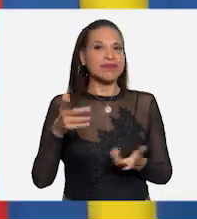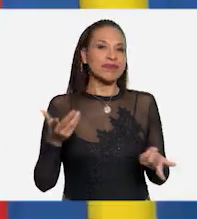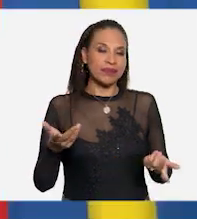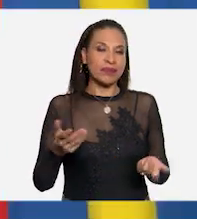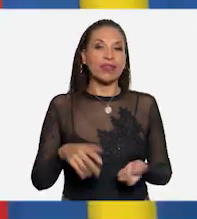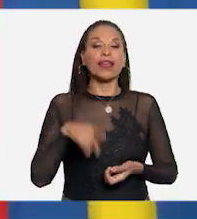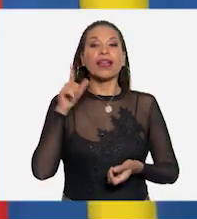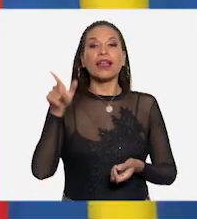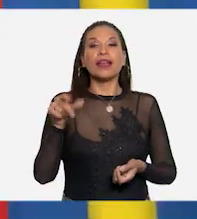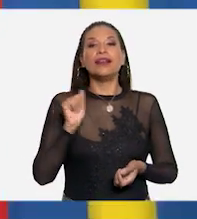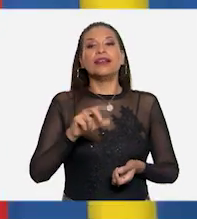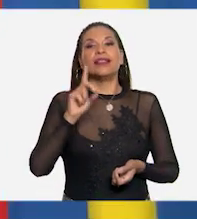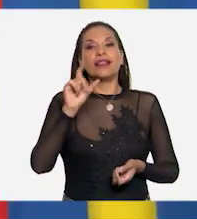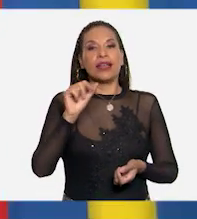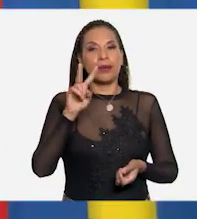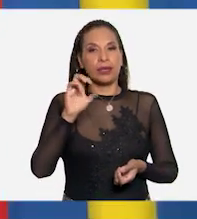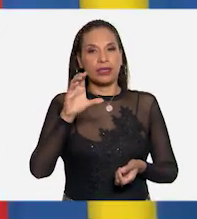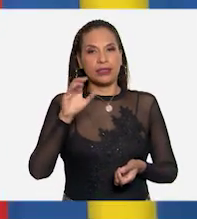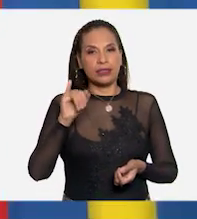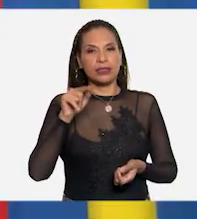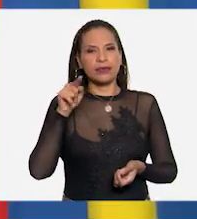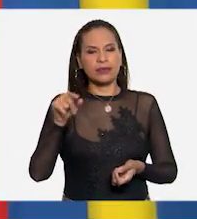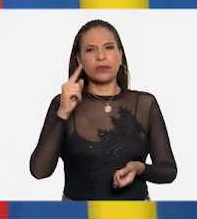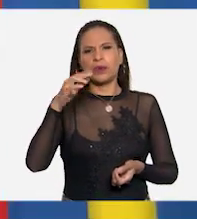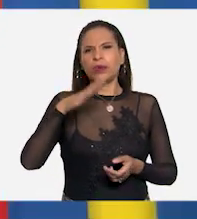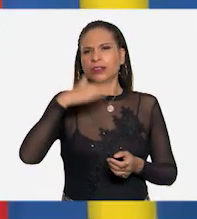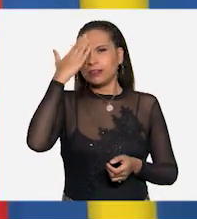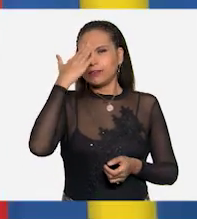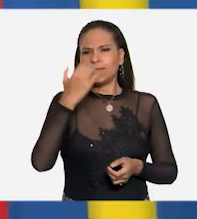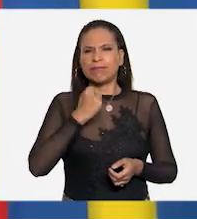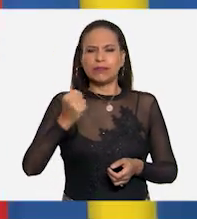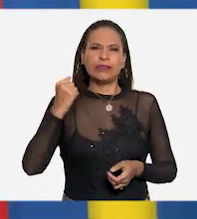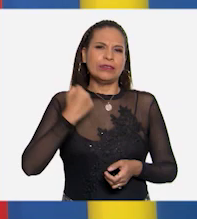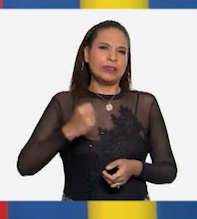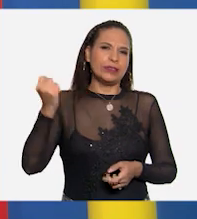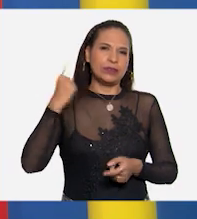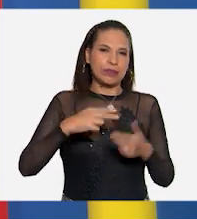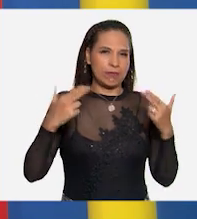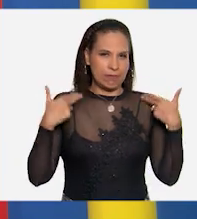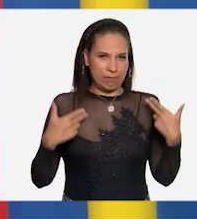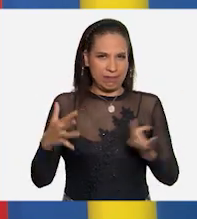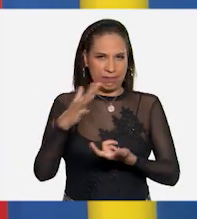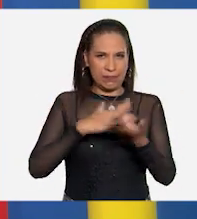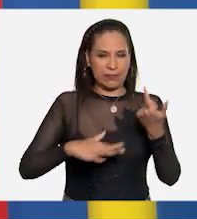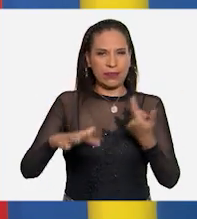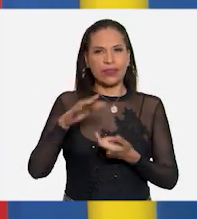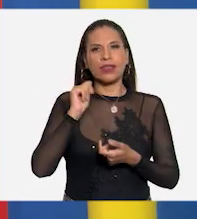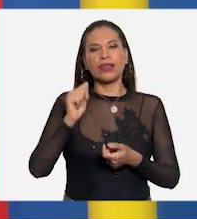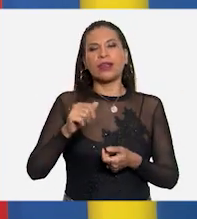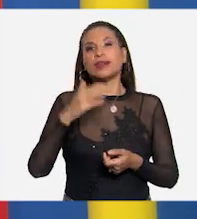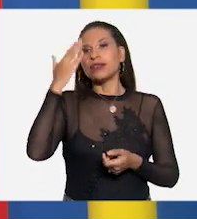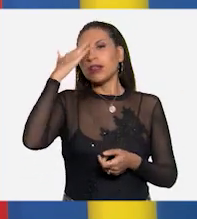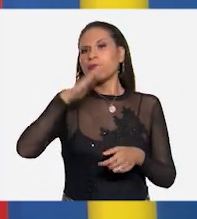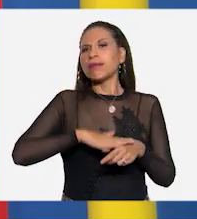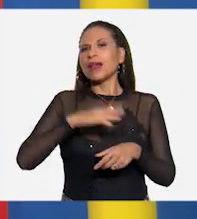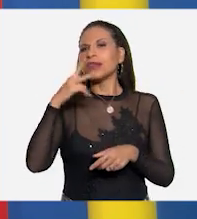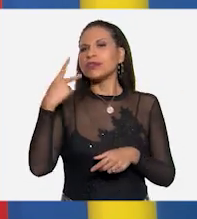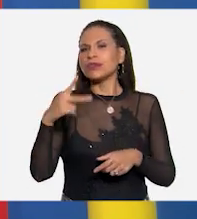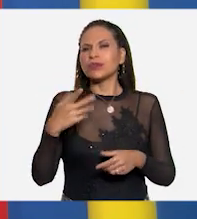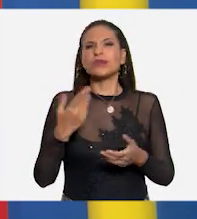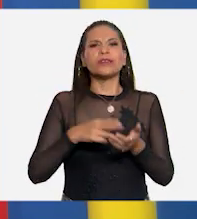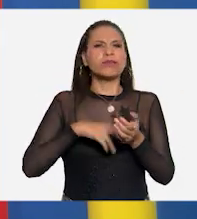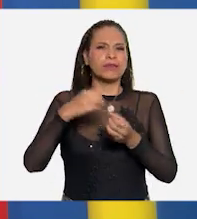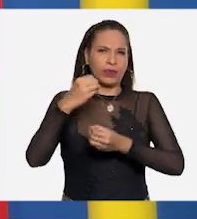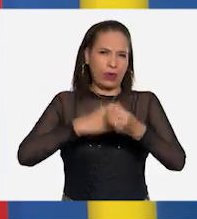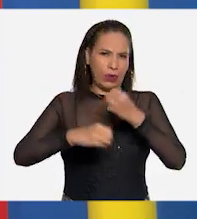Efectivamente, Leonardo da Vinci fue uno de los genios del Renacimiento y de la humanidad. Conozcamos más sobre su obra